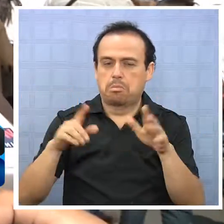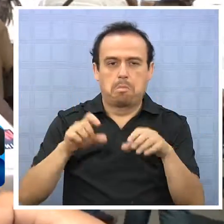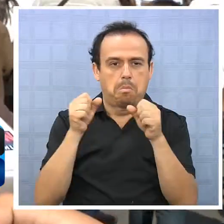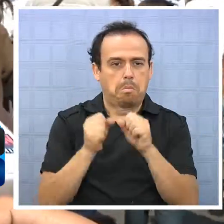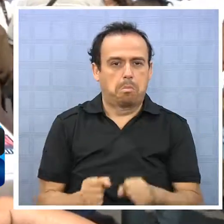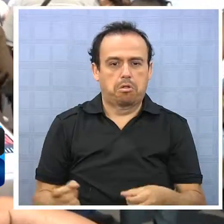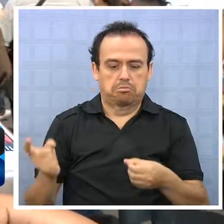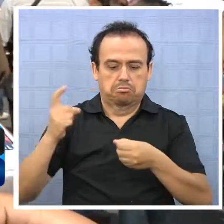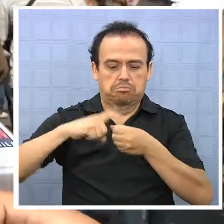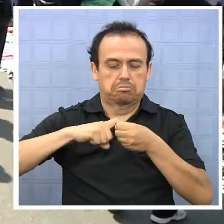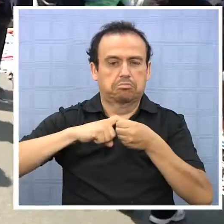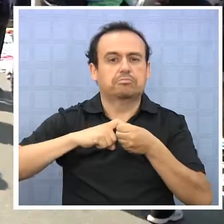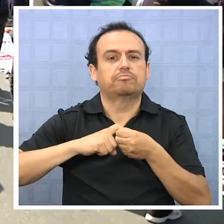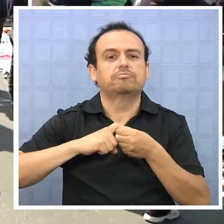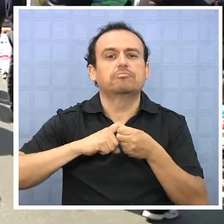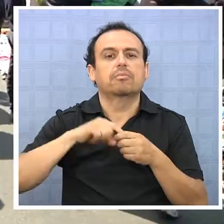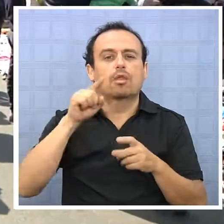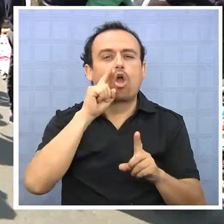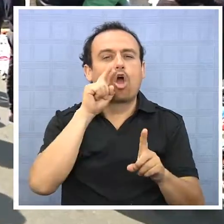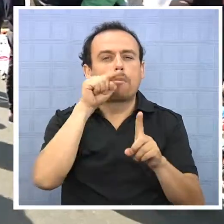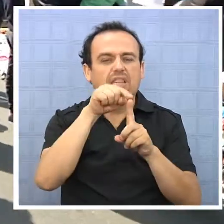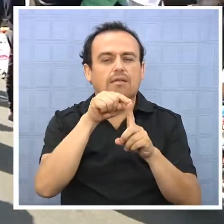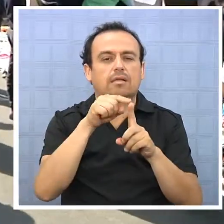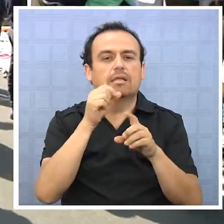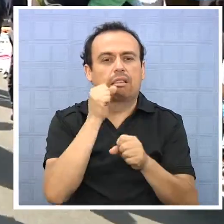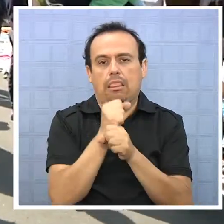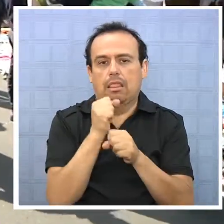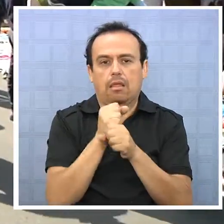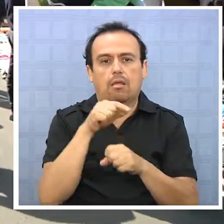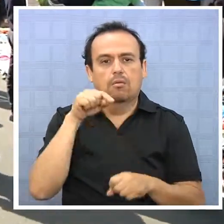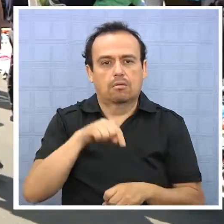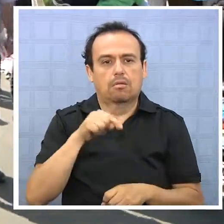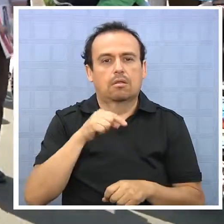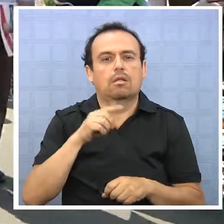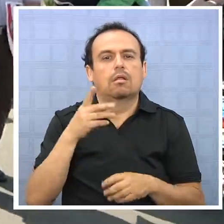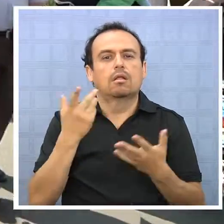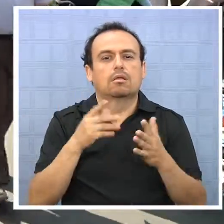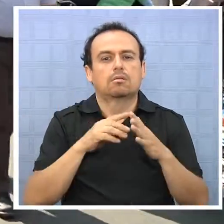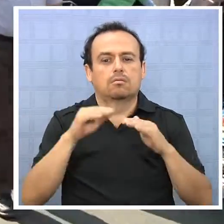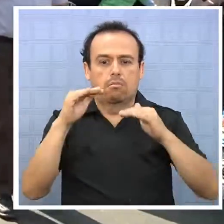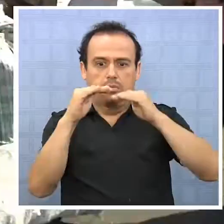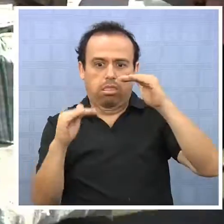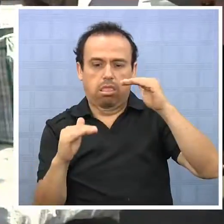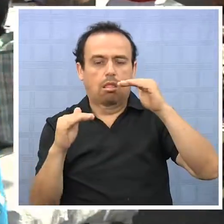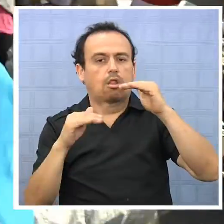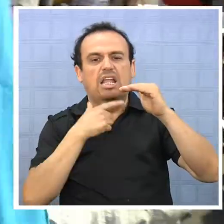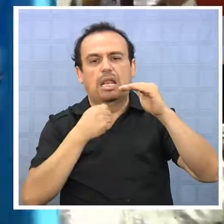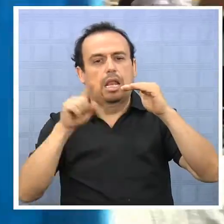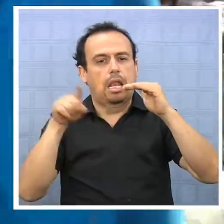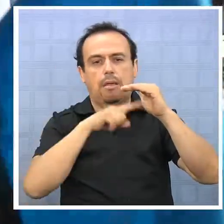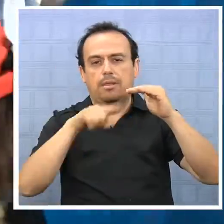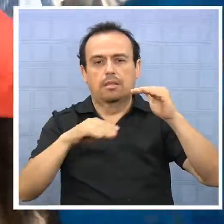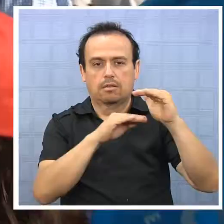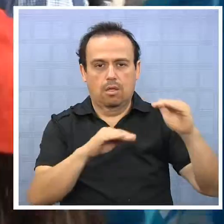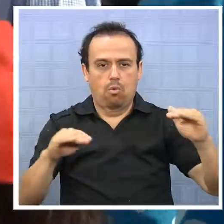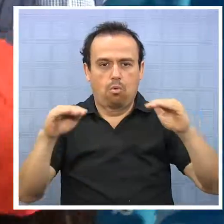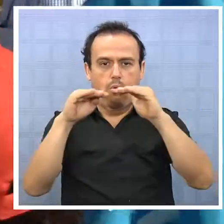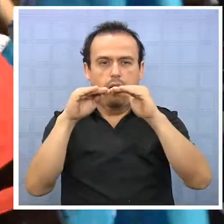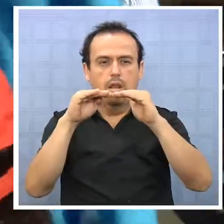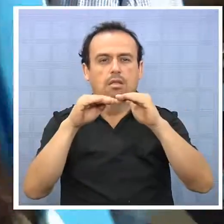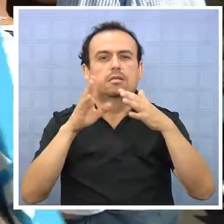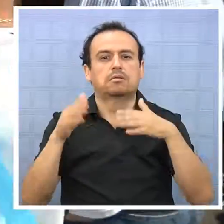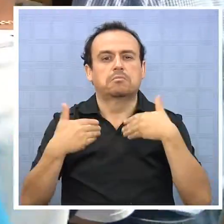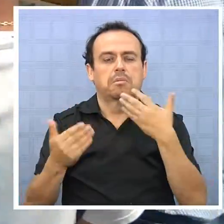posibilidades en la medida que la gente tenga un objetivo que es trabajar por eliminar la desigualdad en Chile durante la jornada se